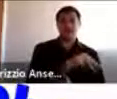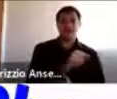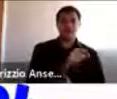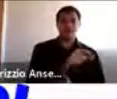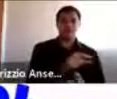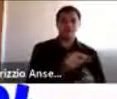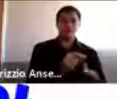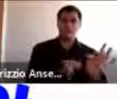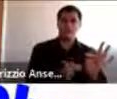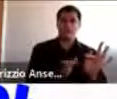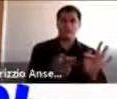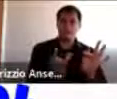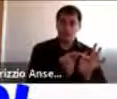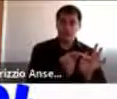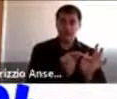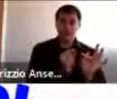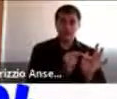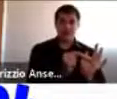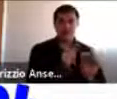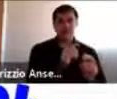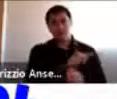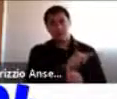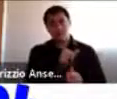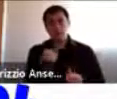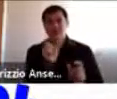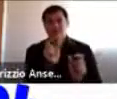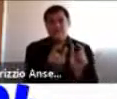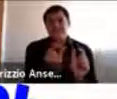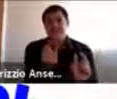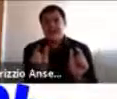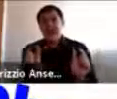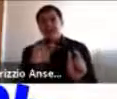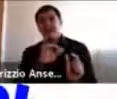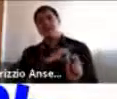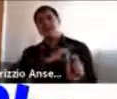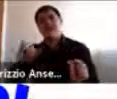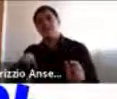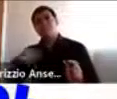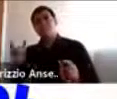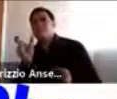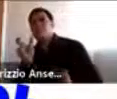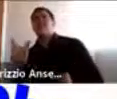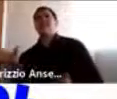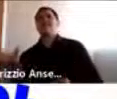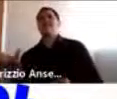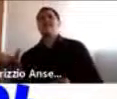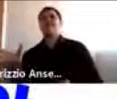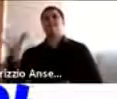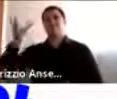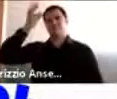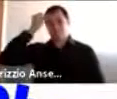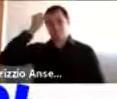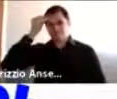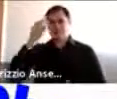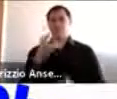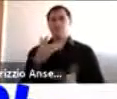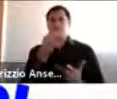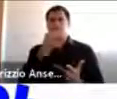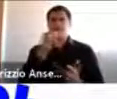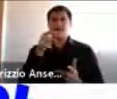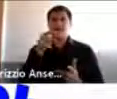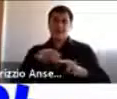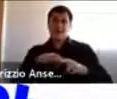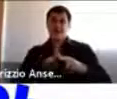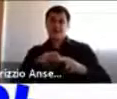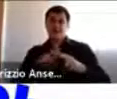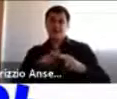finalmente hacia la lectura de las palabras que ese es entonces lo acotado que tiene Grafogame como una herramienta solamente llegamos